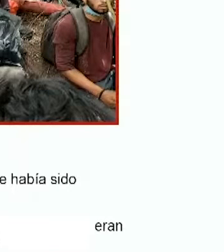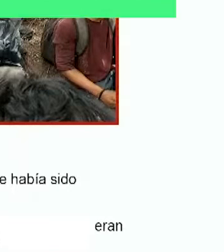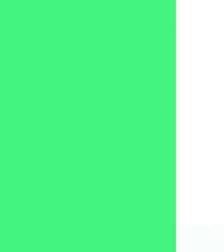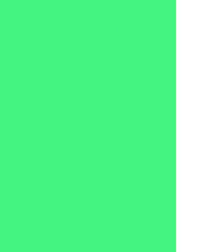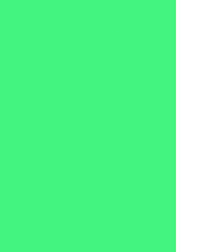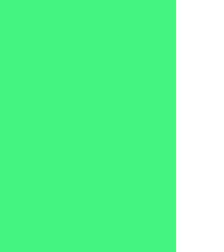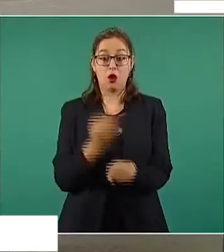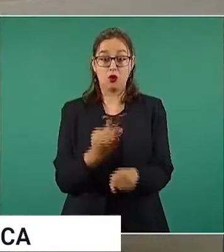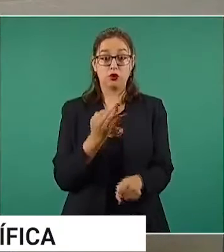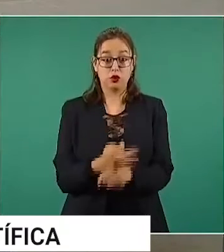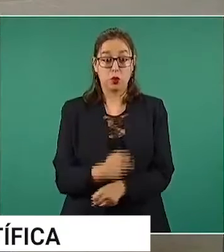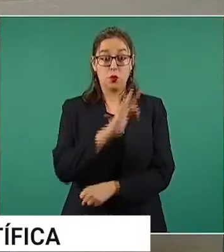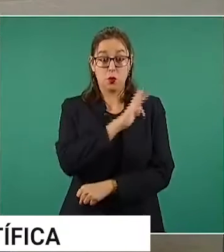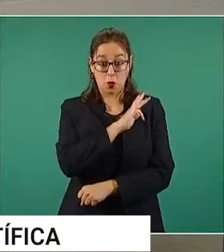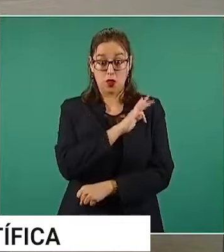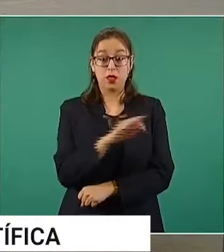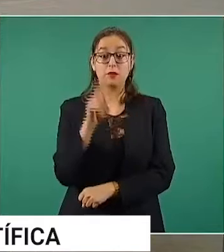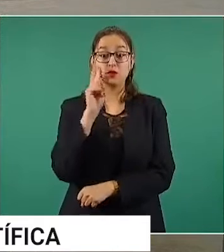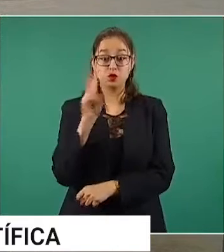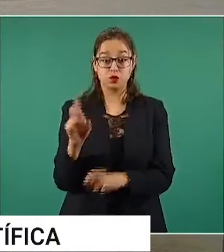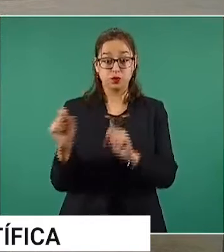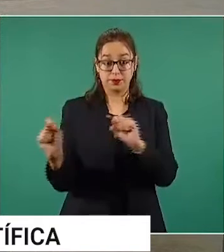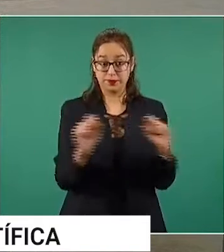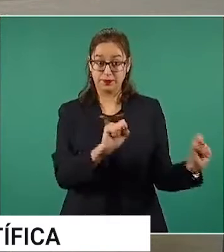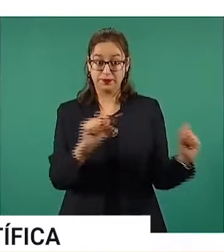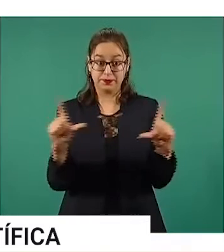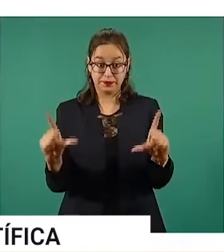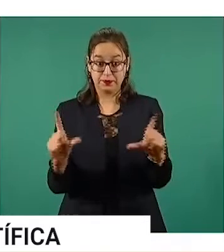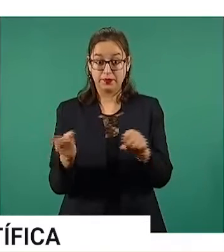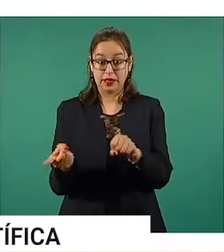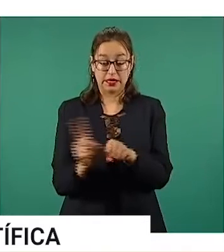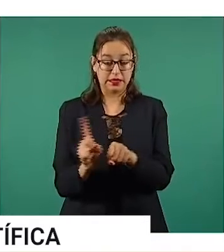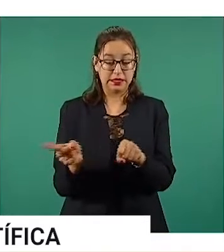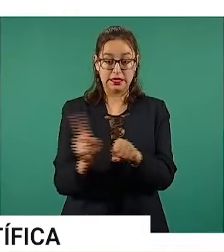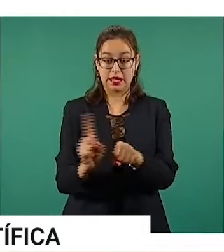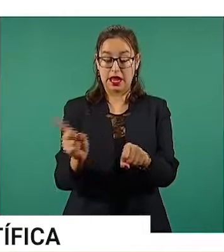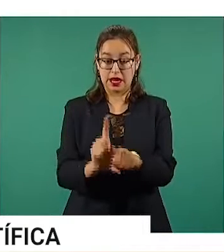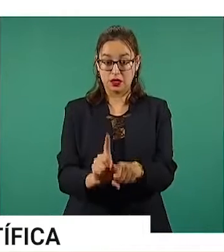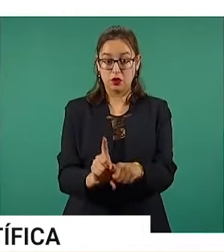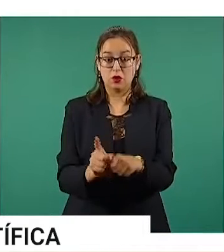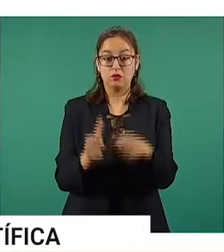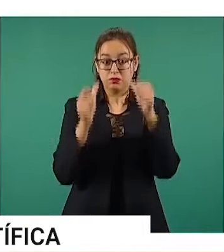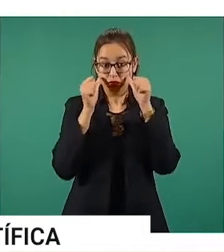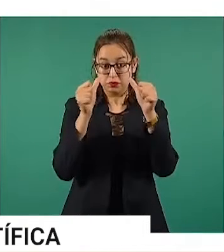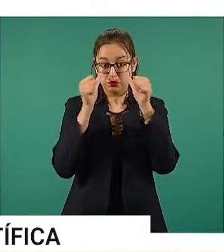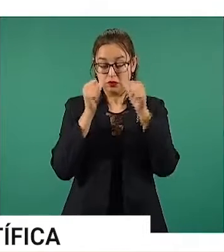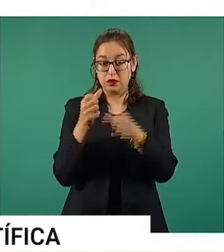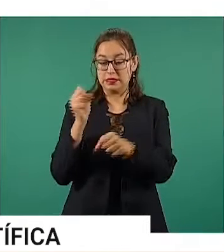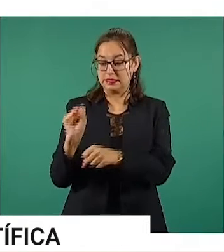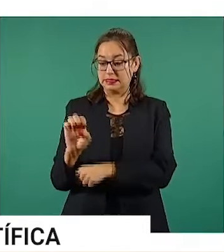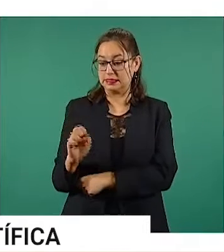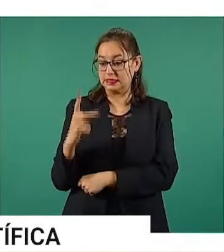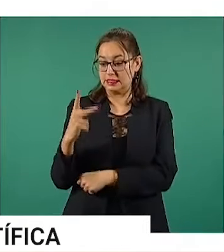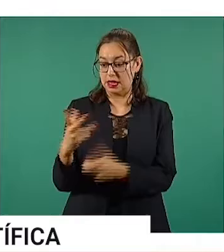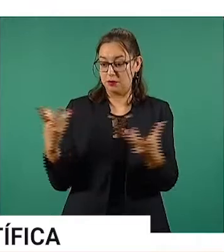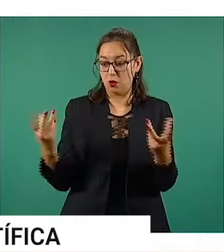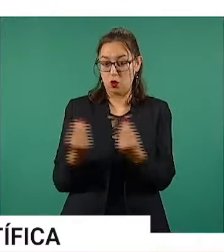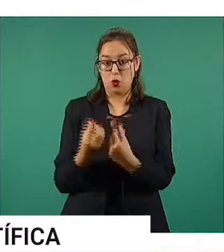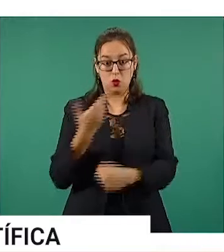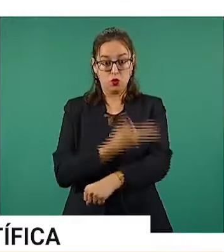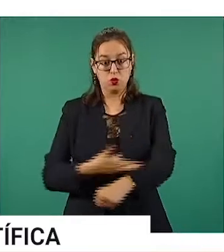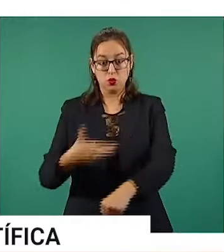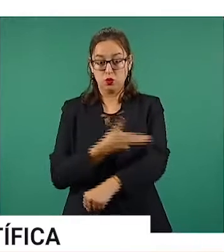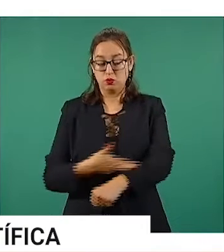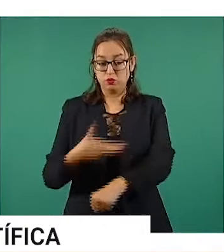familiares. El doctor Hugo López-Gatell aseguró que hasta el momento la reapertura de escuelas y el regreso a clases presenciales no